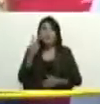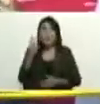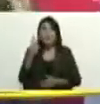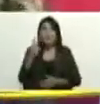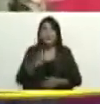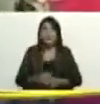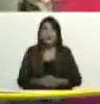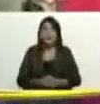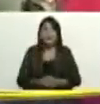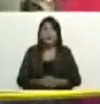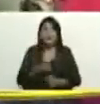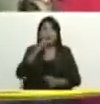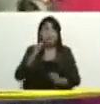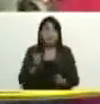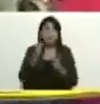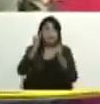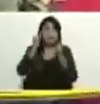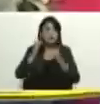Victoria